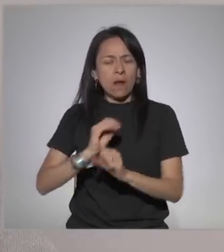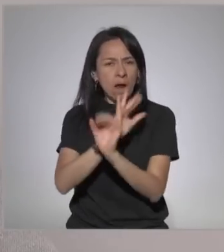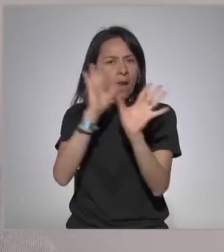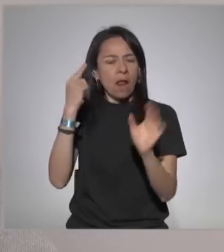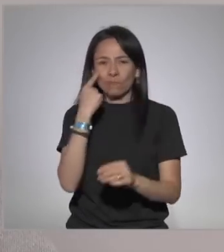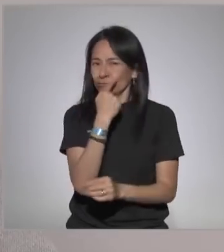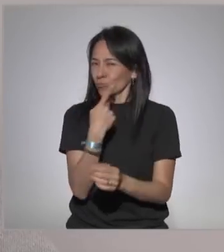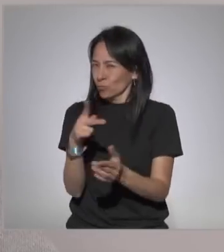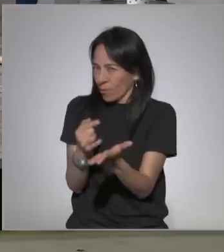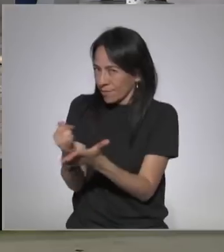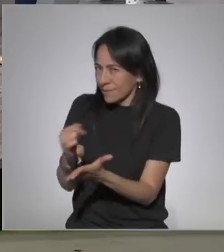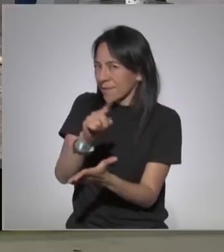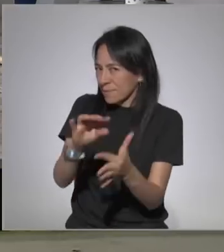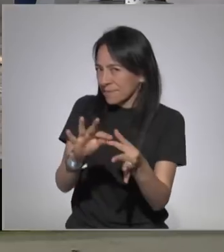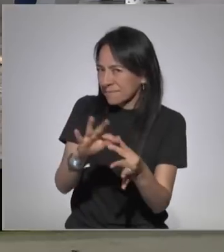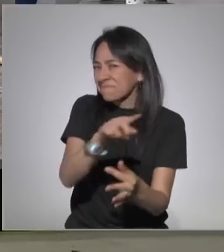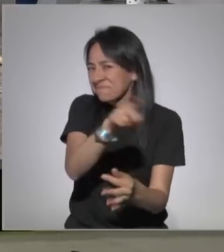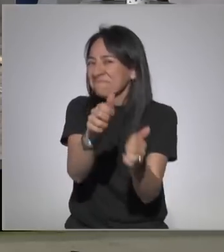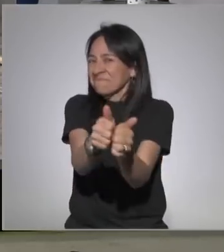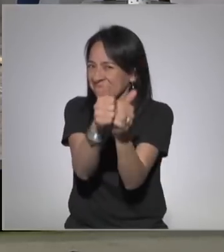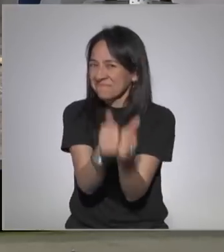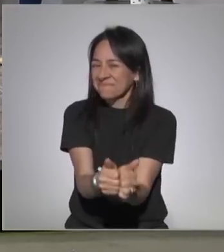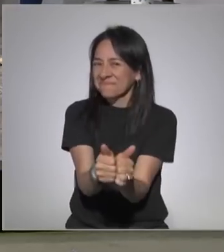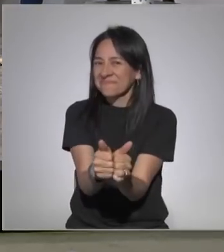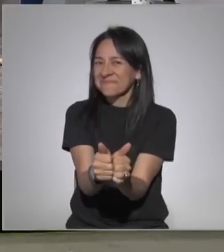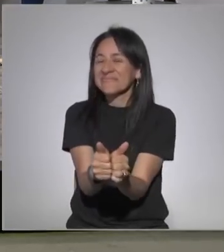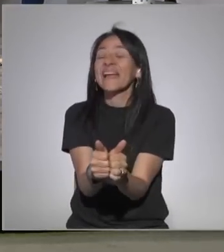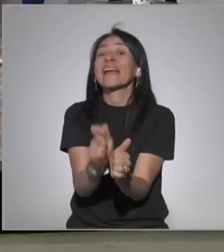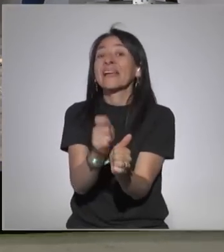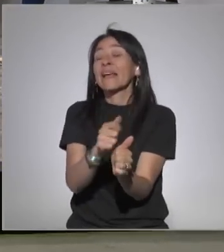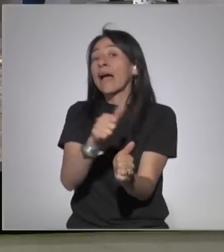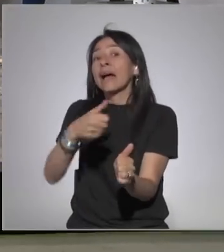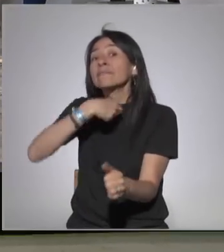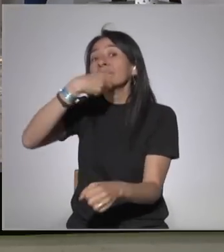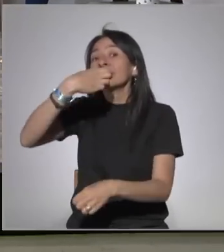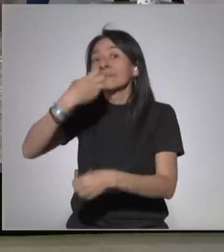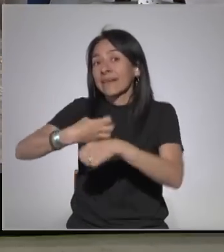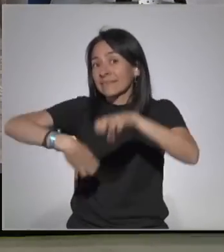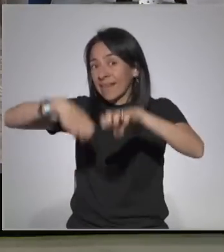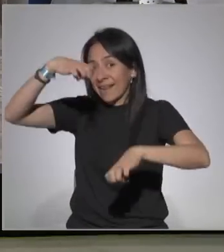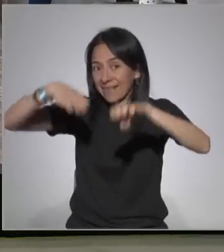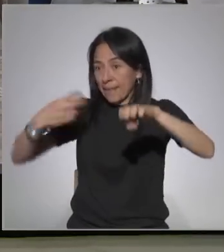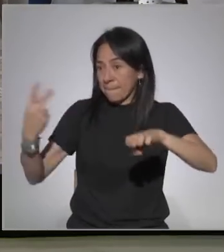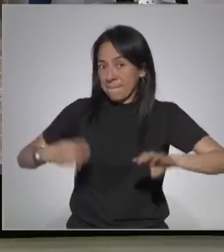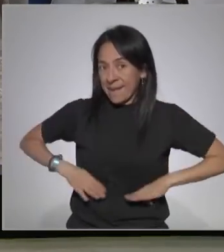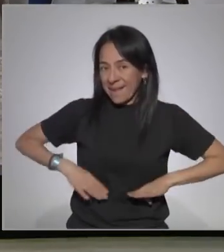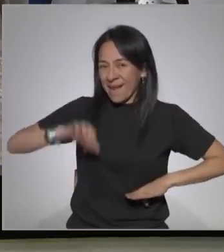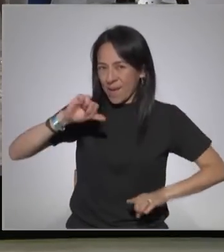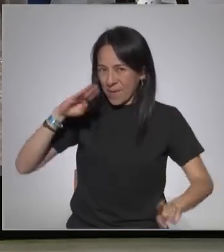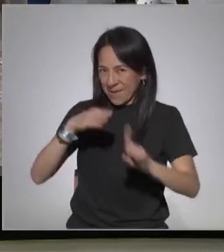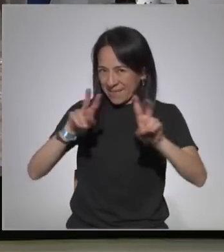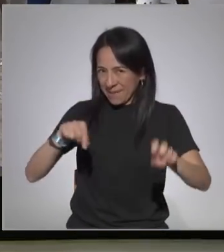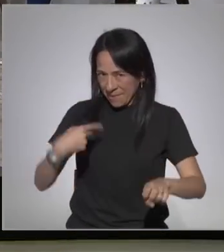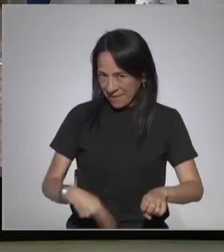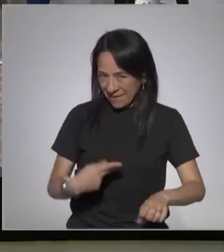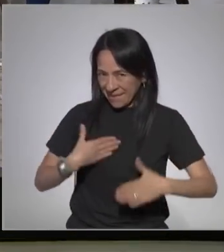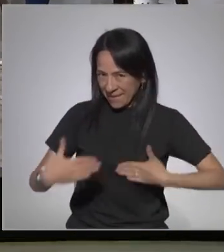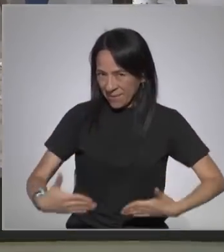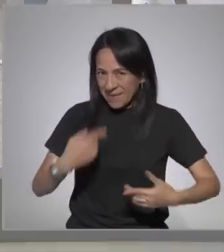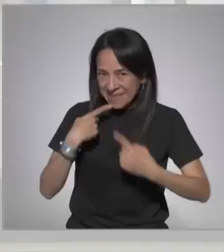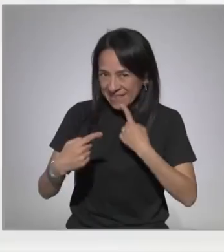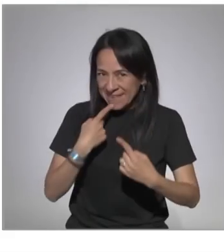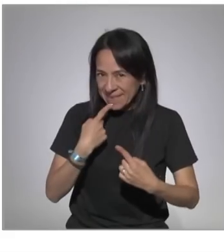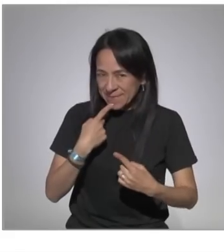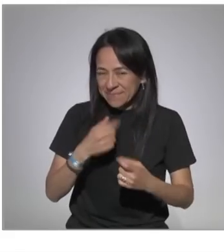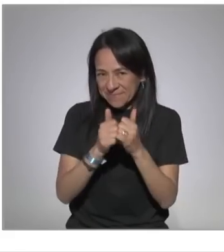va a compartir. Así que quédense, la pareja de personas adultas mayores, el tema que estamos tratando hoy en Diálogos. No se vayan.